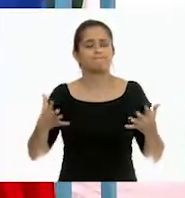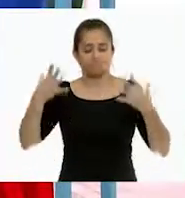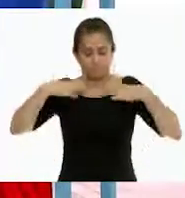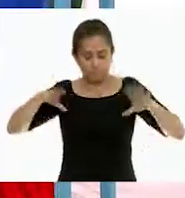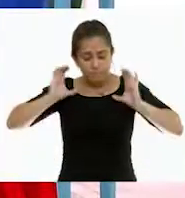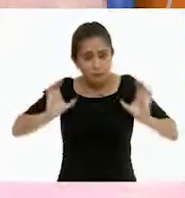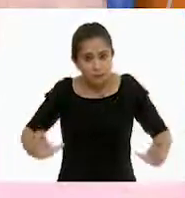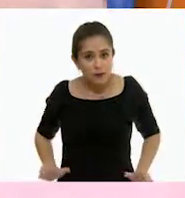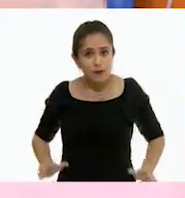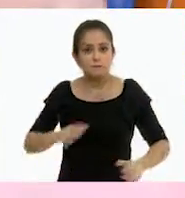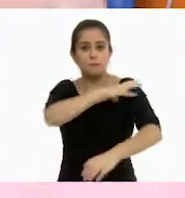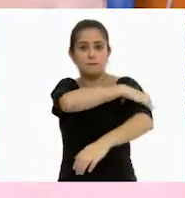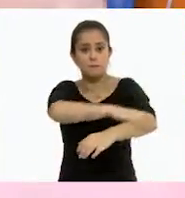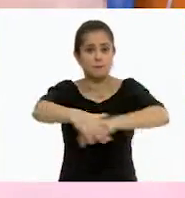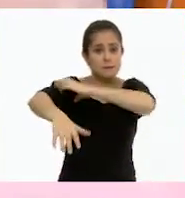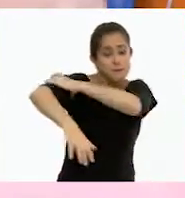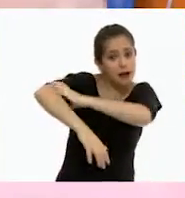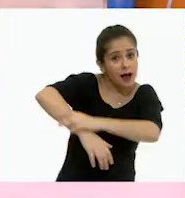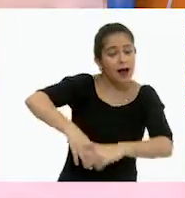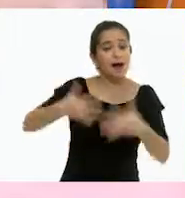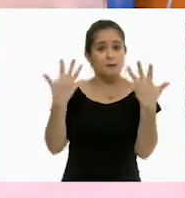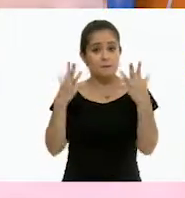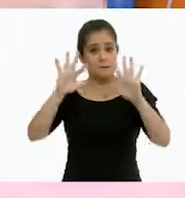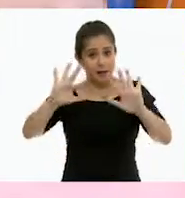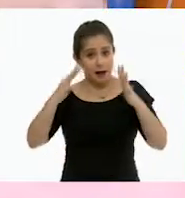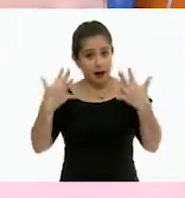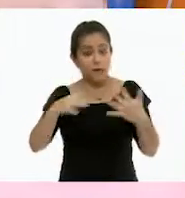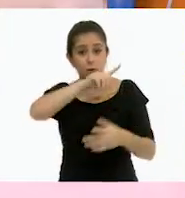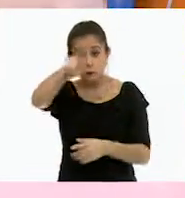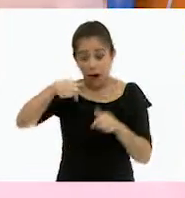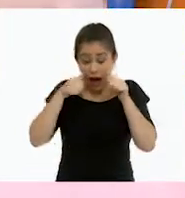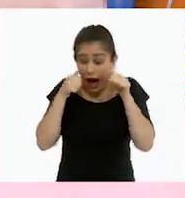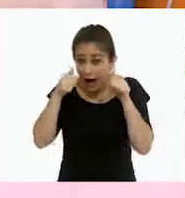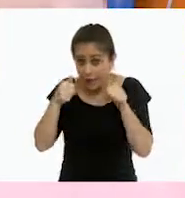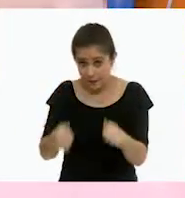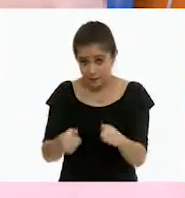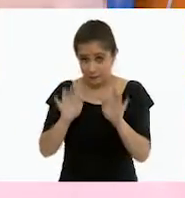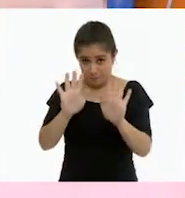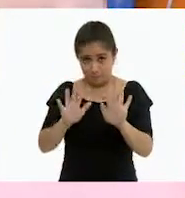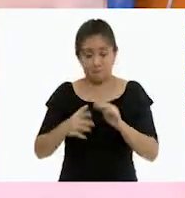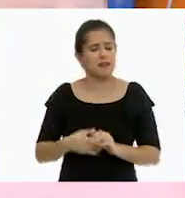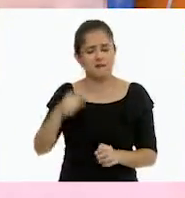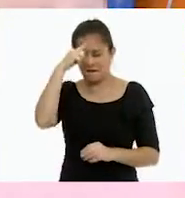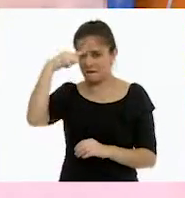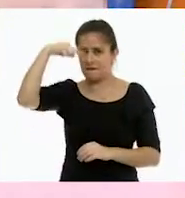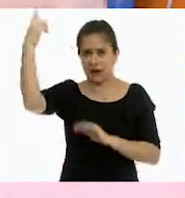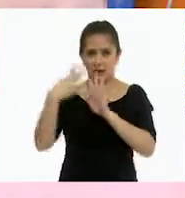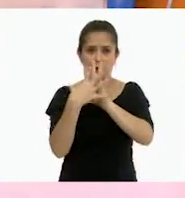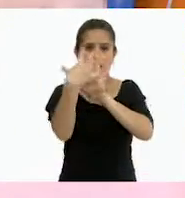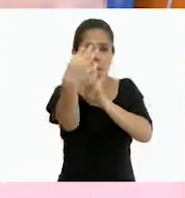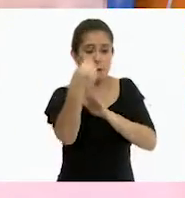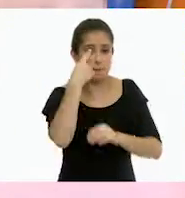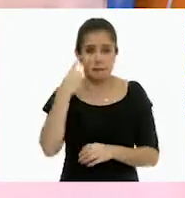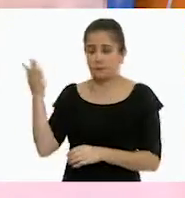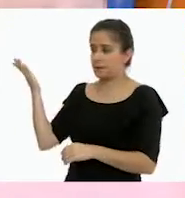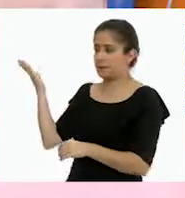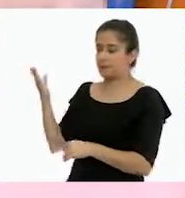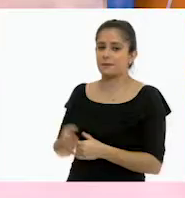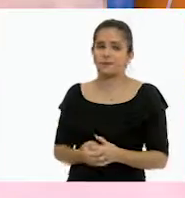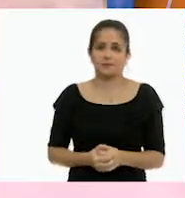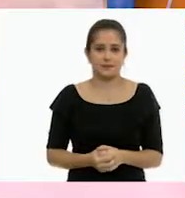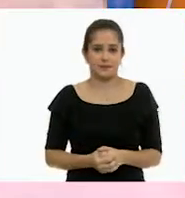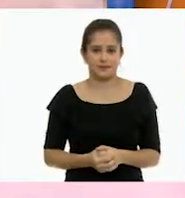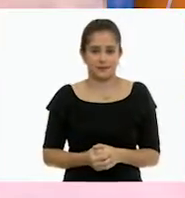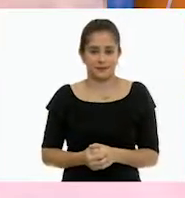músculos, brazos, manos y toda nuestra atención en hacer las cosas. Fíjate bien. Es muy fácil. Es así. Uno, dos. Uno,